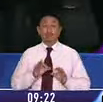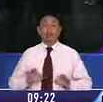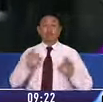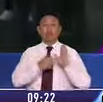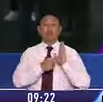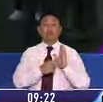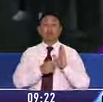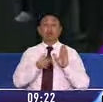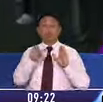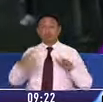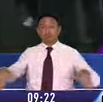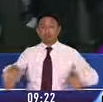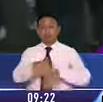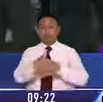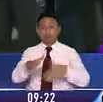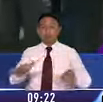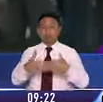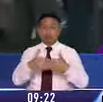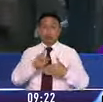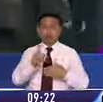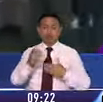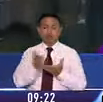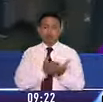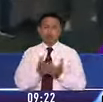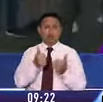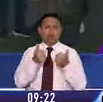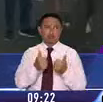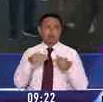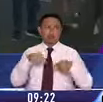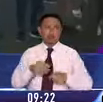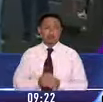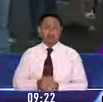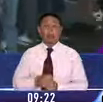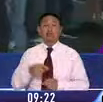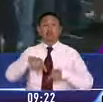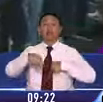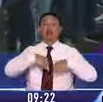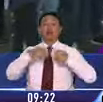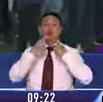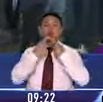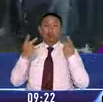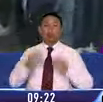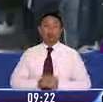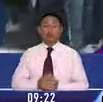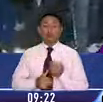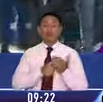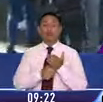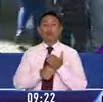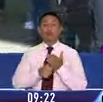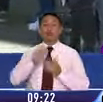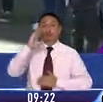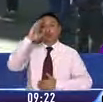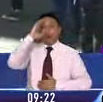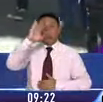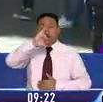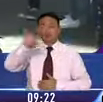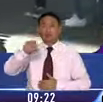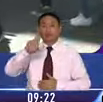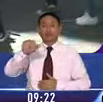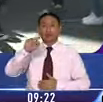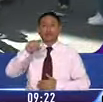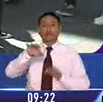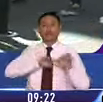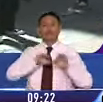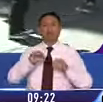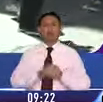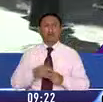hay vías cerradas, pues los servicios están operativos, incluso el transporte público. El ministro del Interior, Juan Zapata, lo que ha